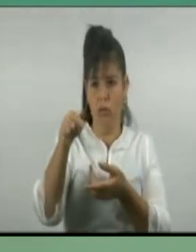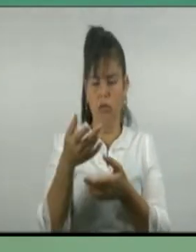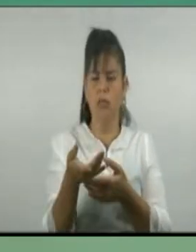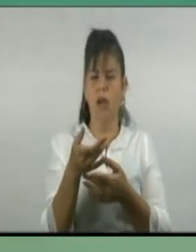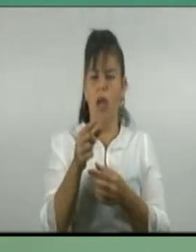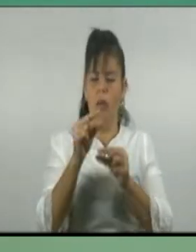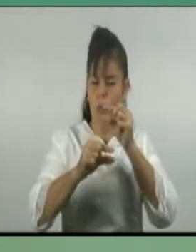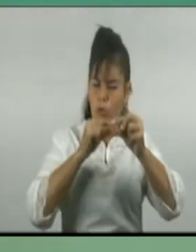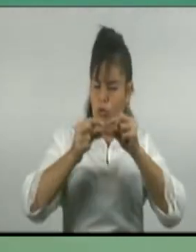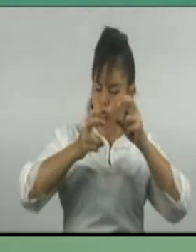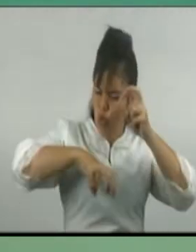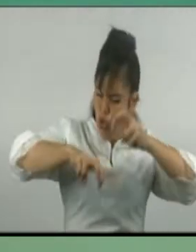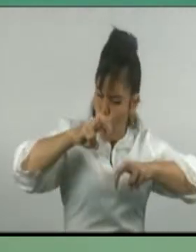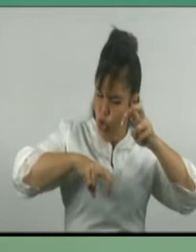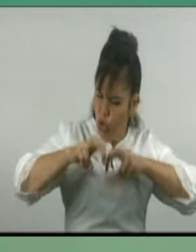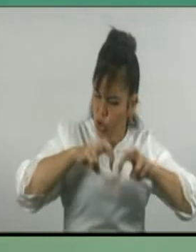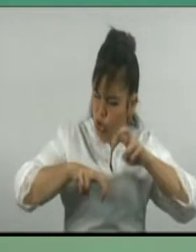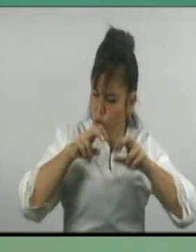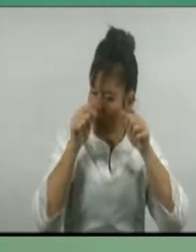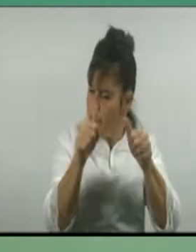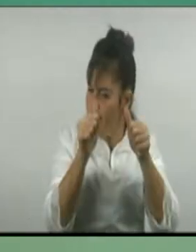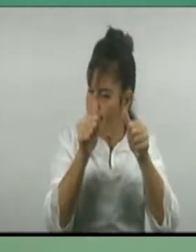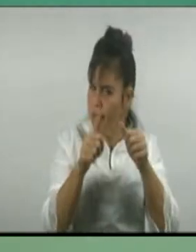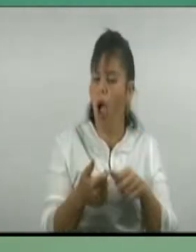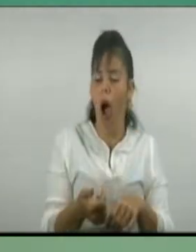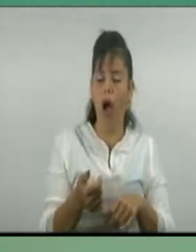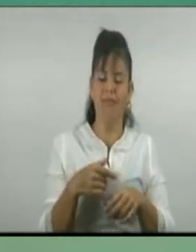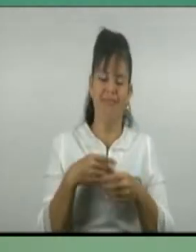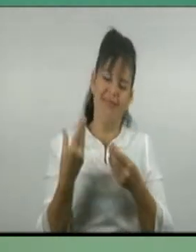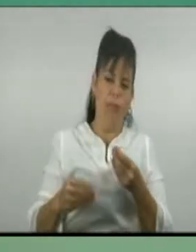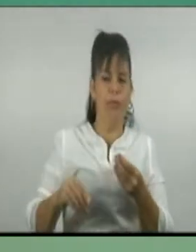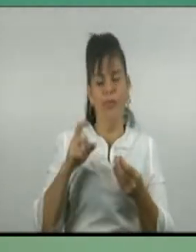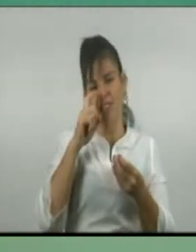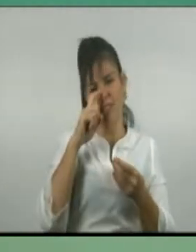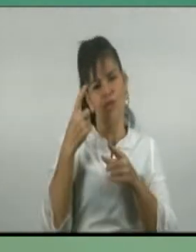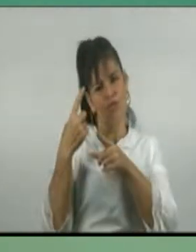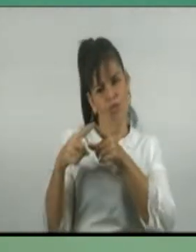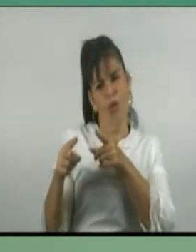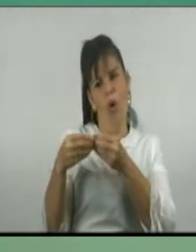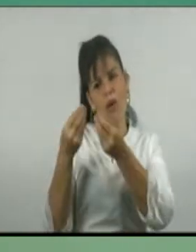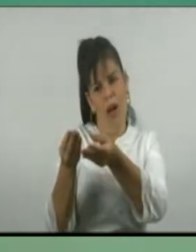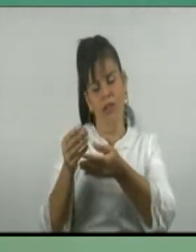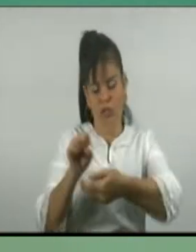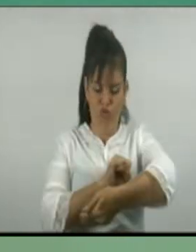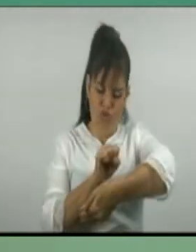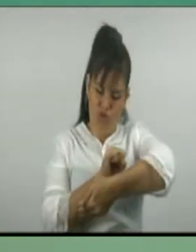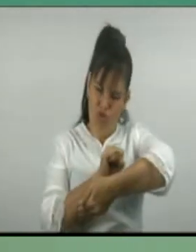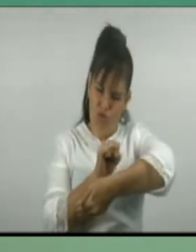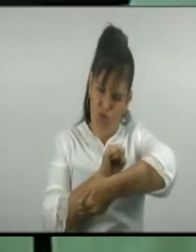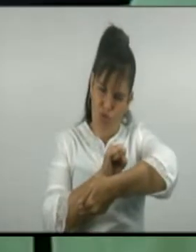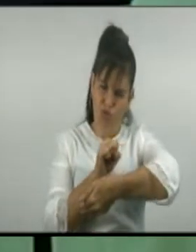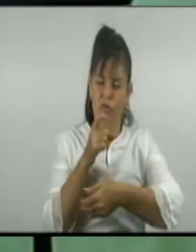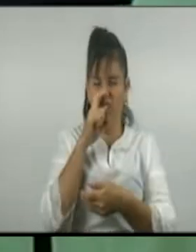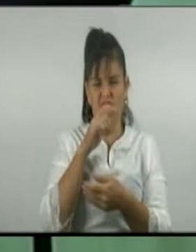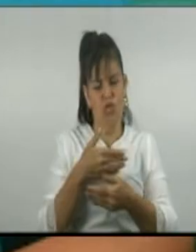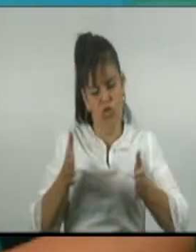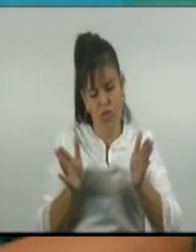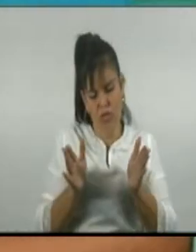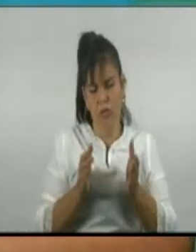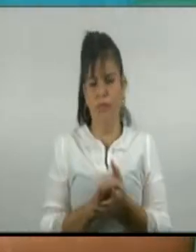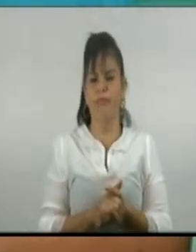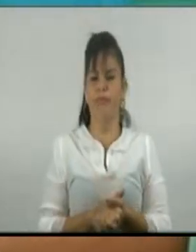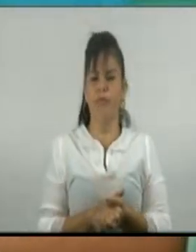de control que se establece en la calidad de la leche para poderla ofrecer a nuestros niños vamos a hacer un